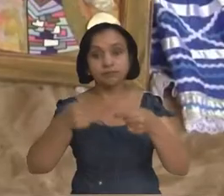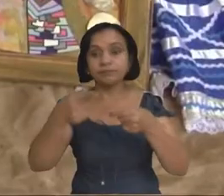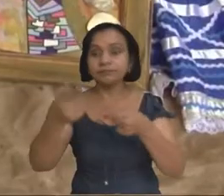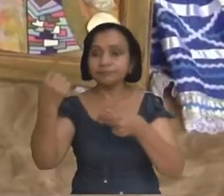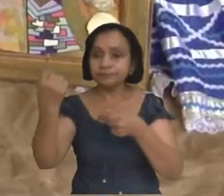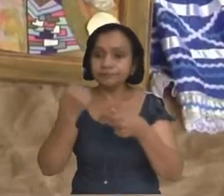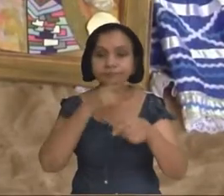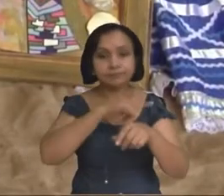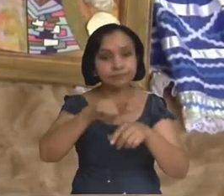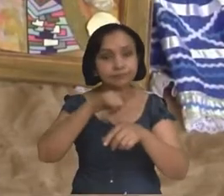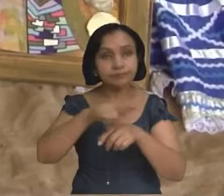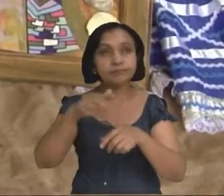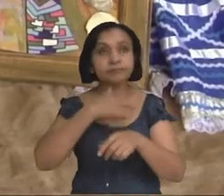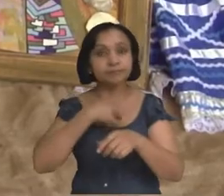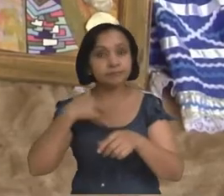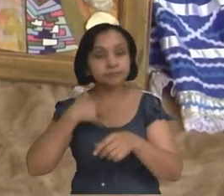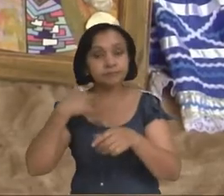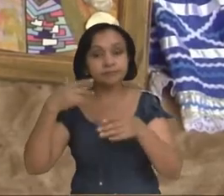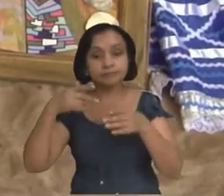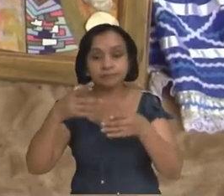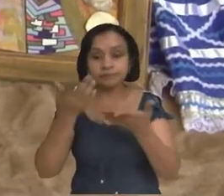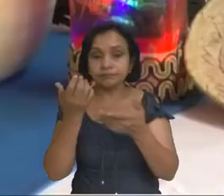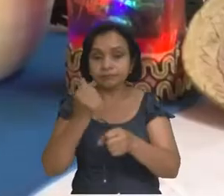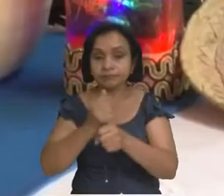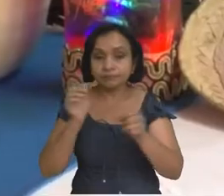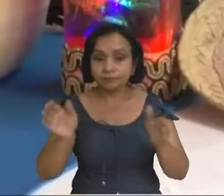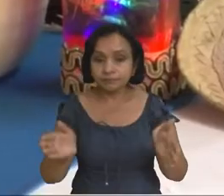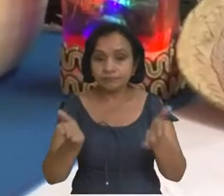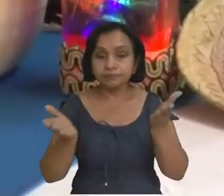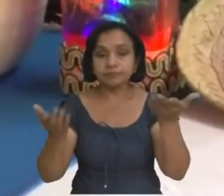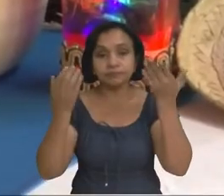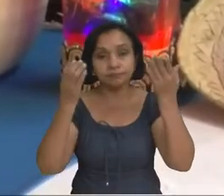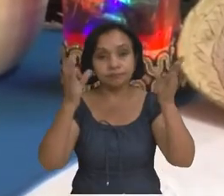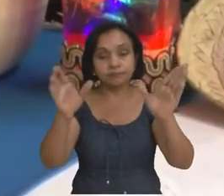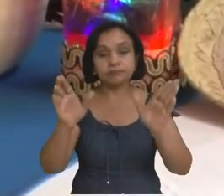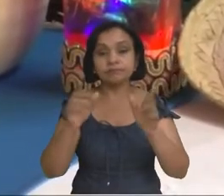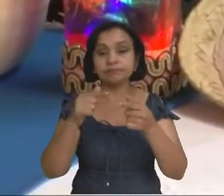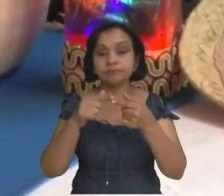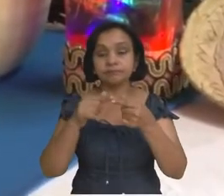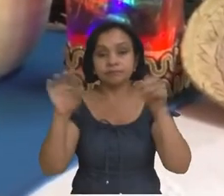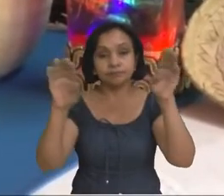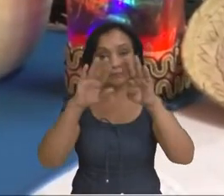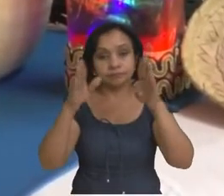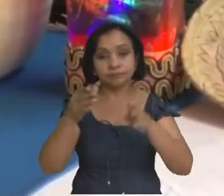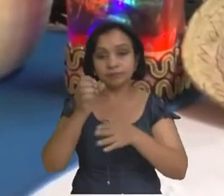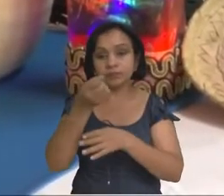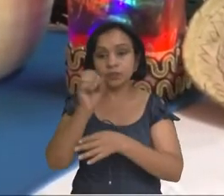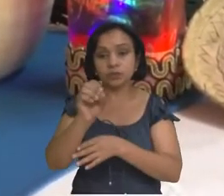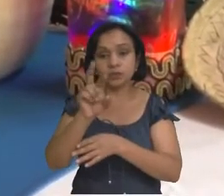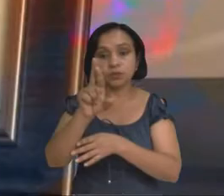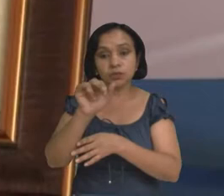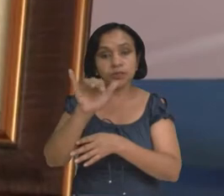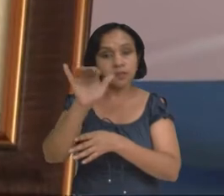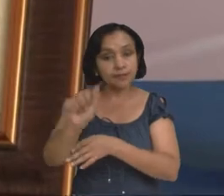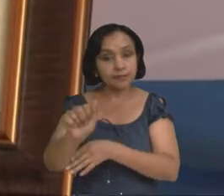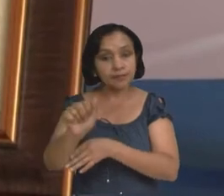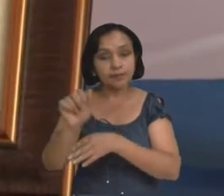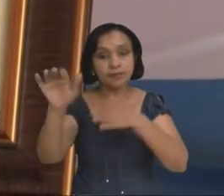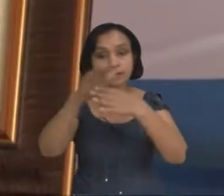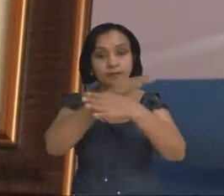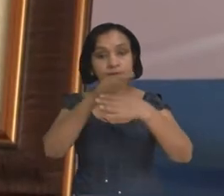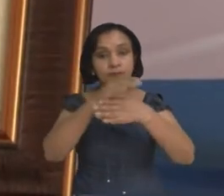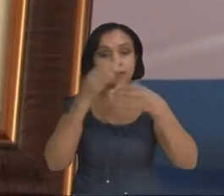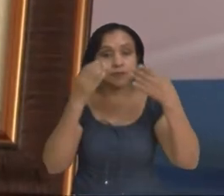busquen. Otro novedoso emprendimiento que estará promoviendo sus productos es el de la señora Soraya Rodríguez, quien realiza diversas